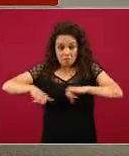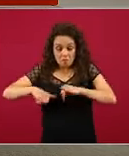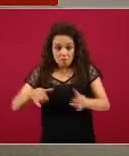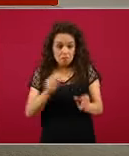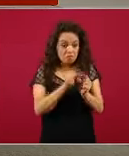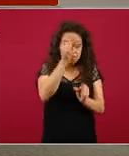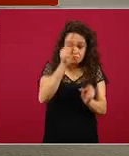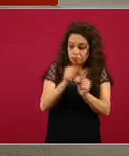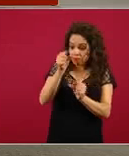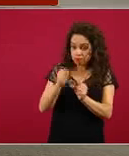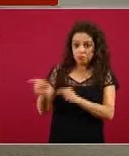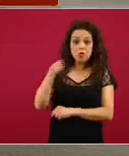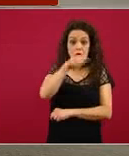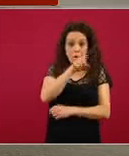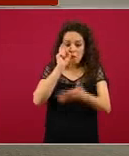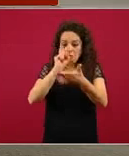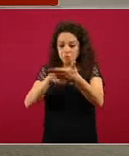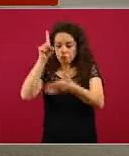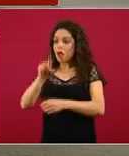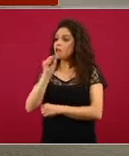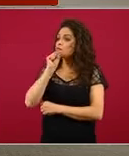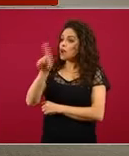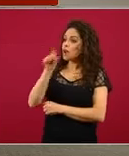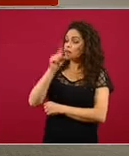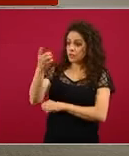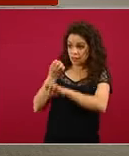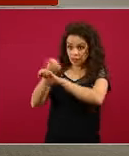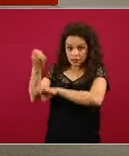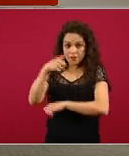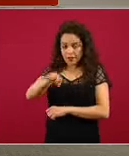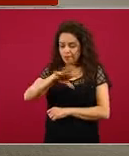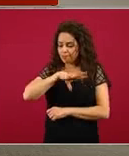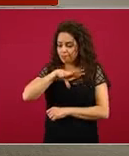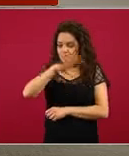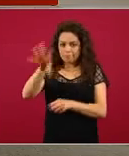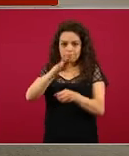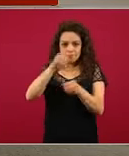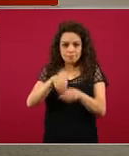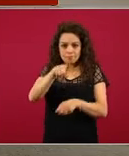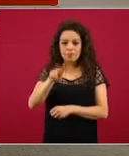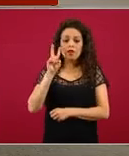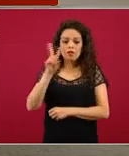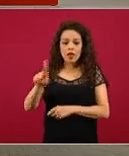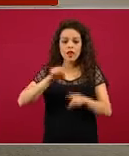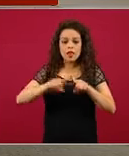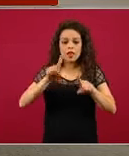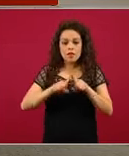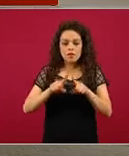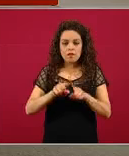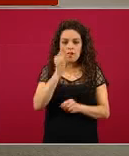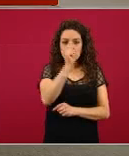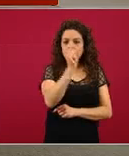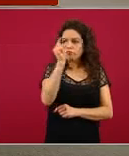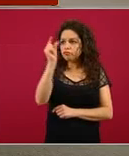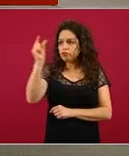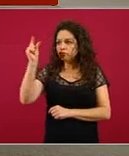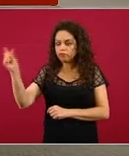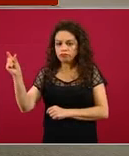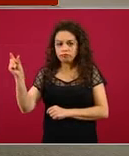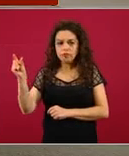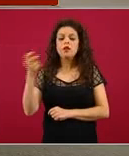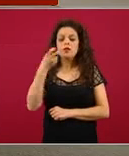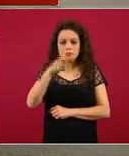Son interactivos. Usted le pica el estado de Jalisco y ahí viene. Y le va seleccionando las distintas pestañas y usted va a ver